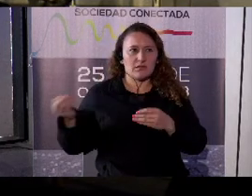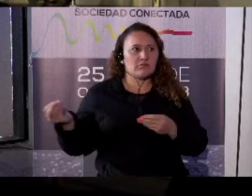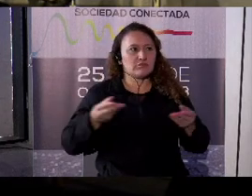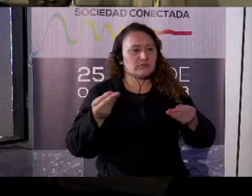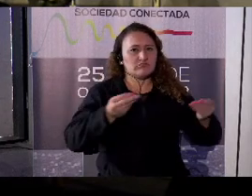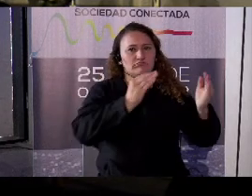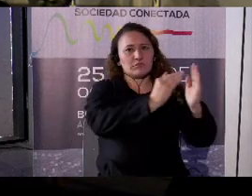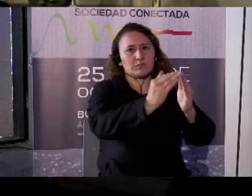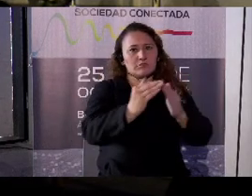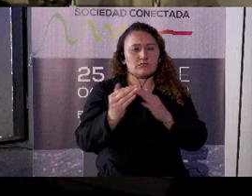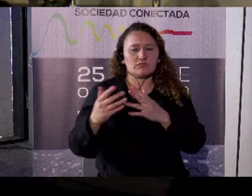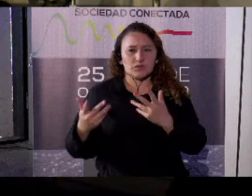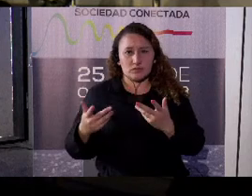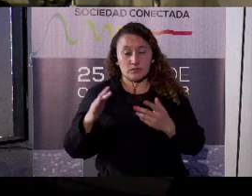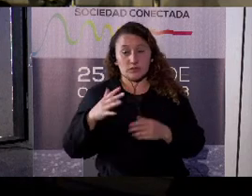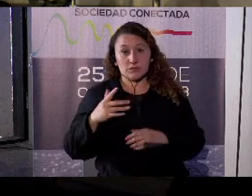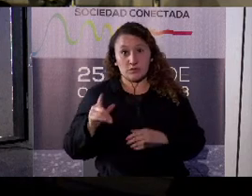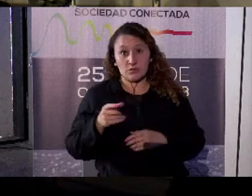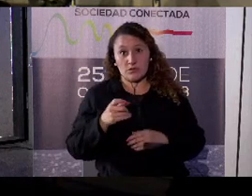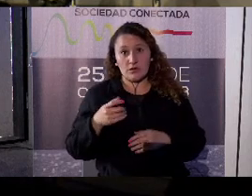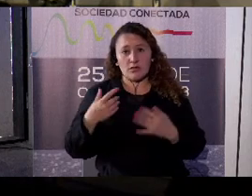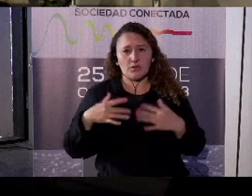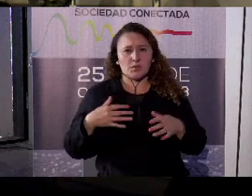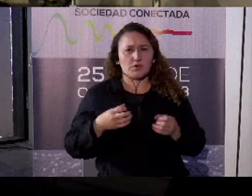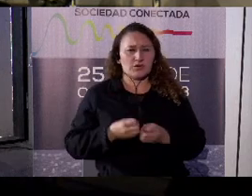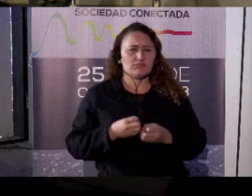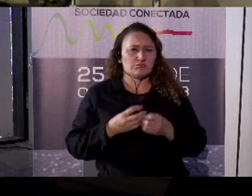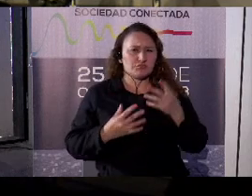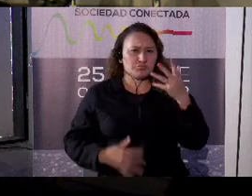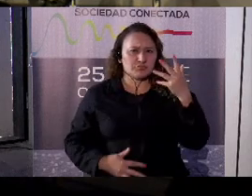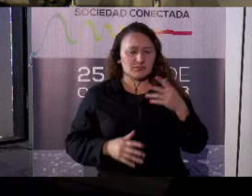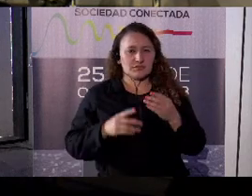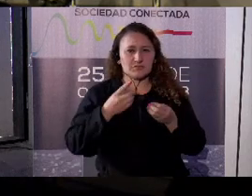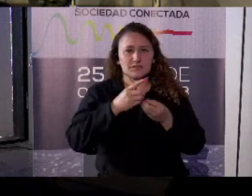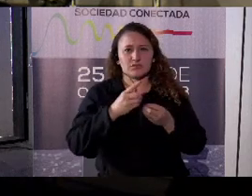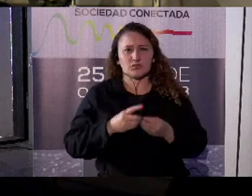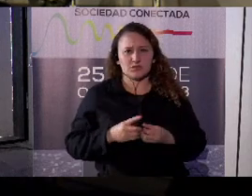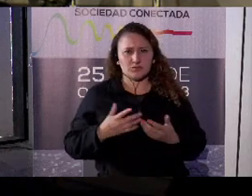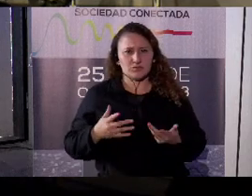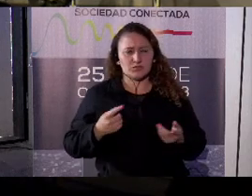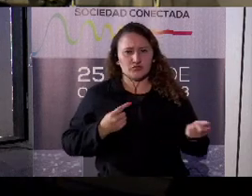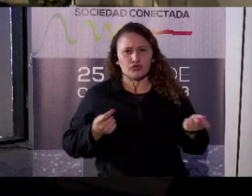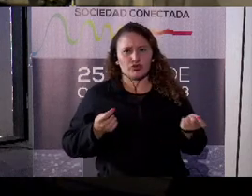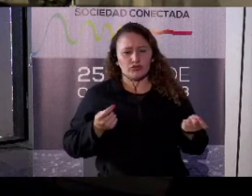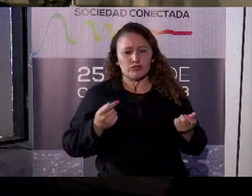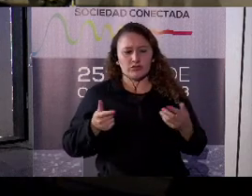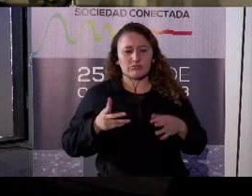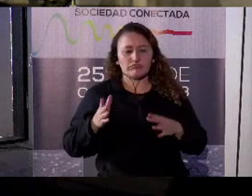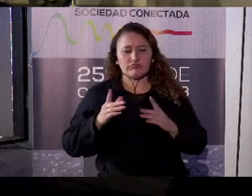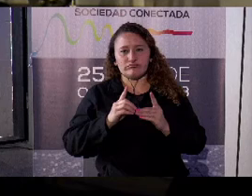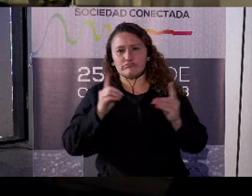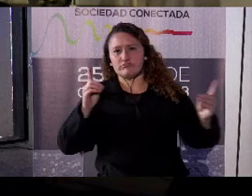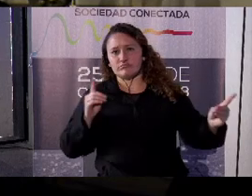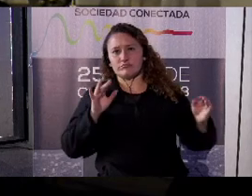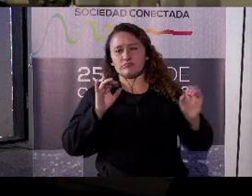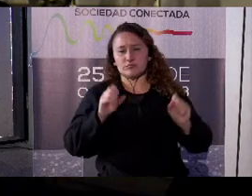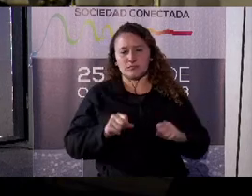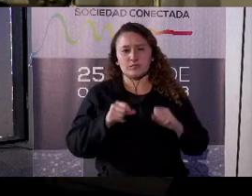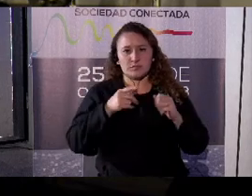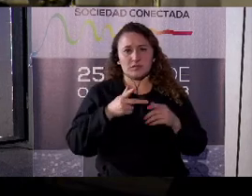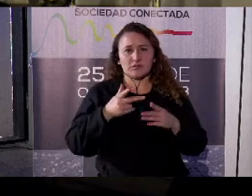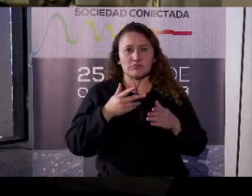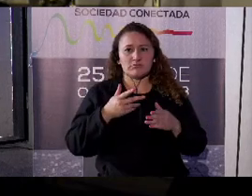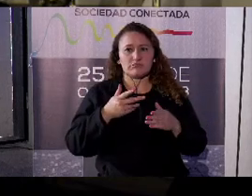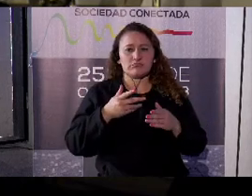5g va a permitir desplegar miles de dispositivos y poder controlar de forma remota todas estas redes y la calidad de energía eh